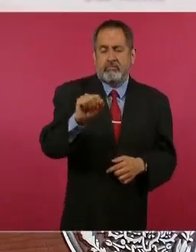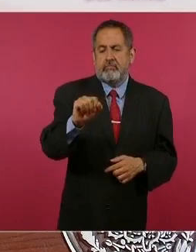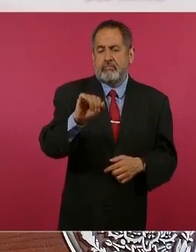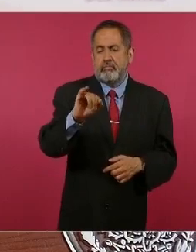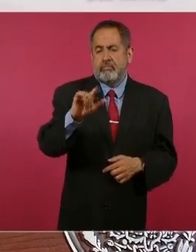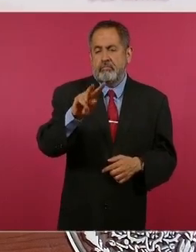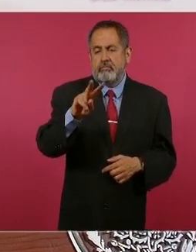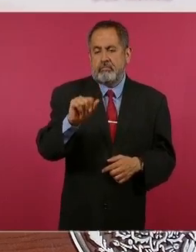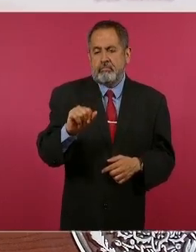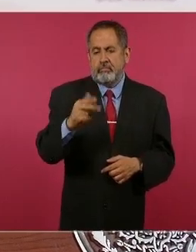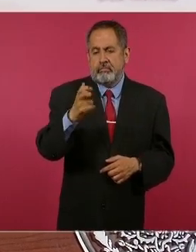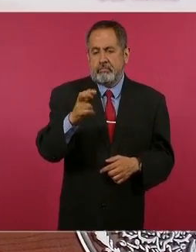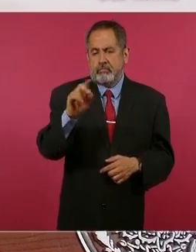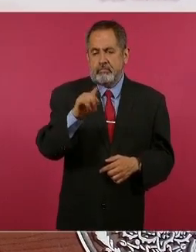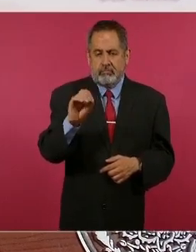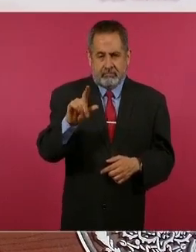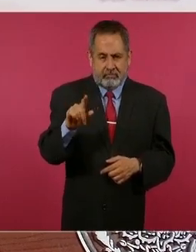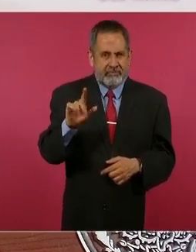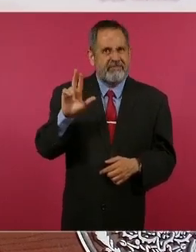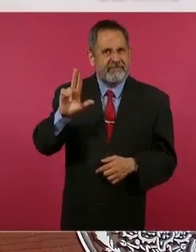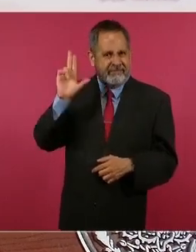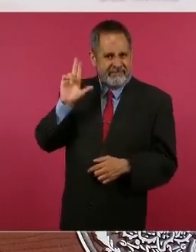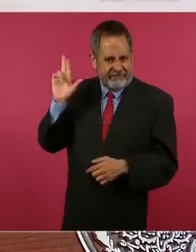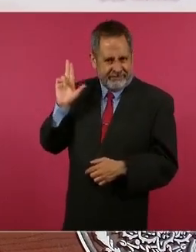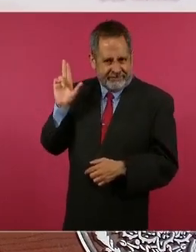Marquez que está